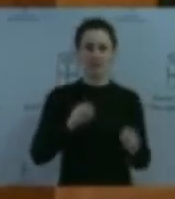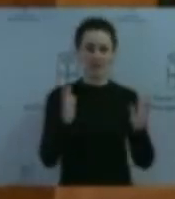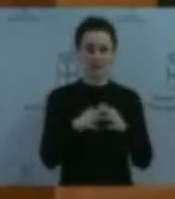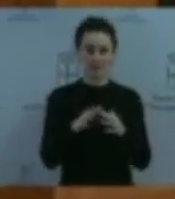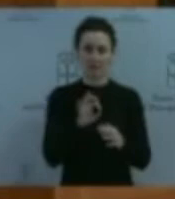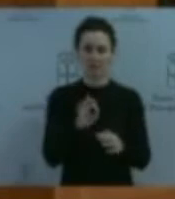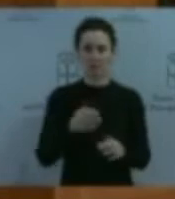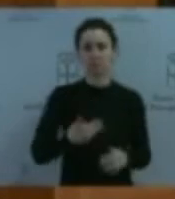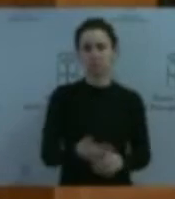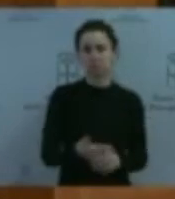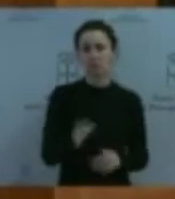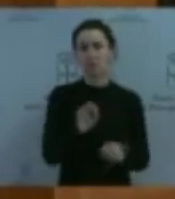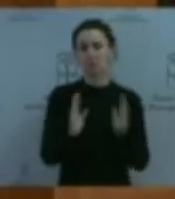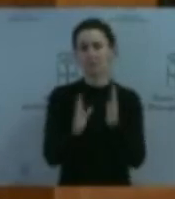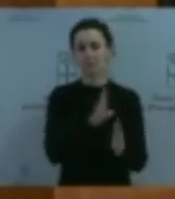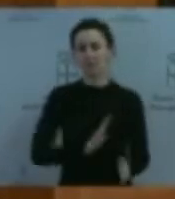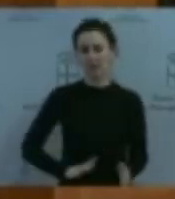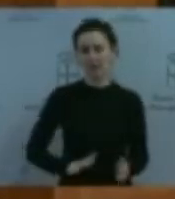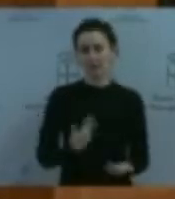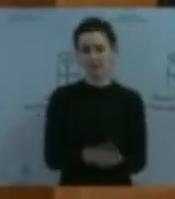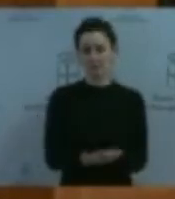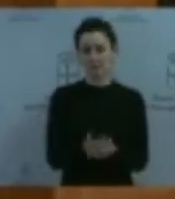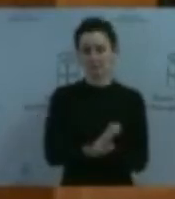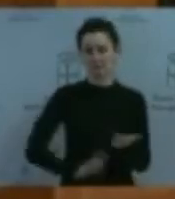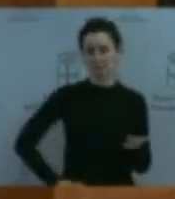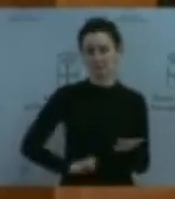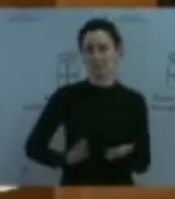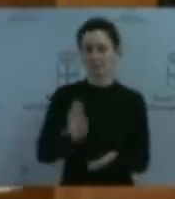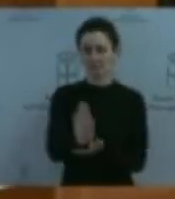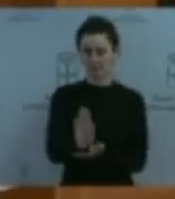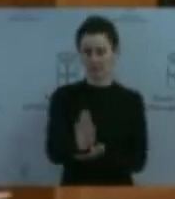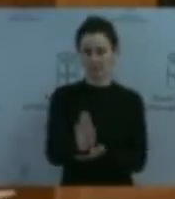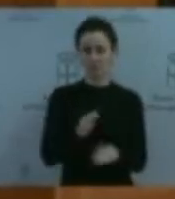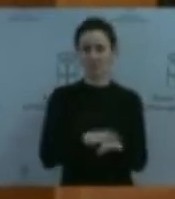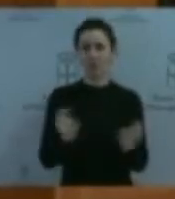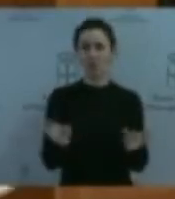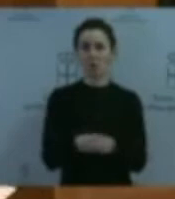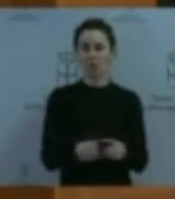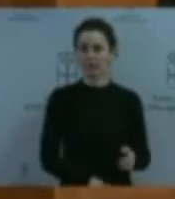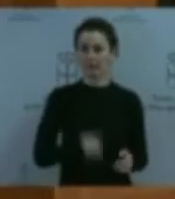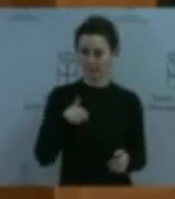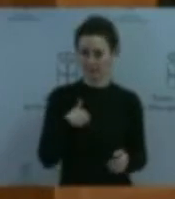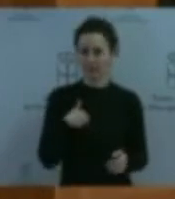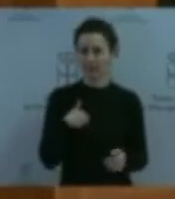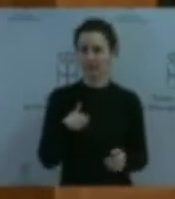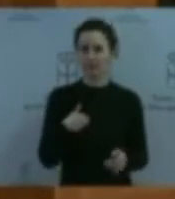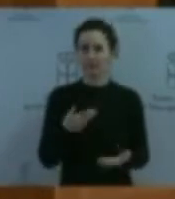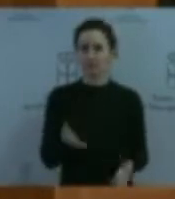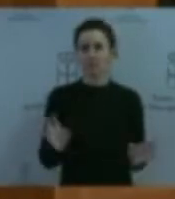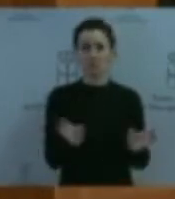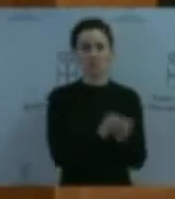el escrito presentado ante esta Xunta General y al que tuvieron acceso todos los grupos parlamentarios por